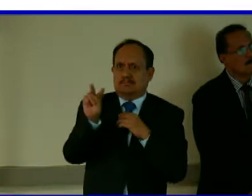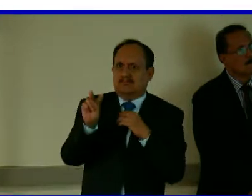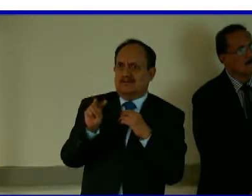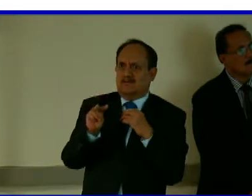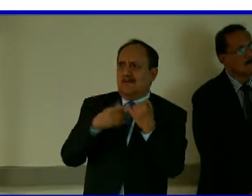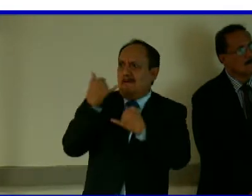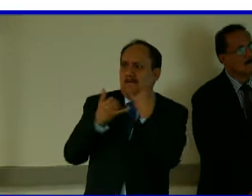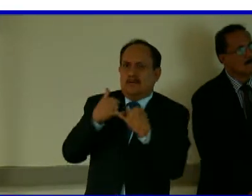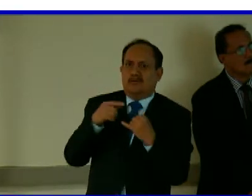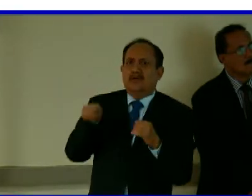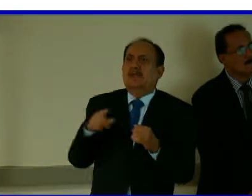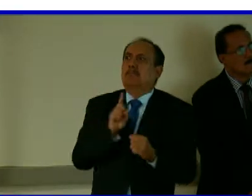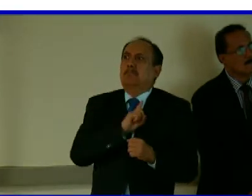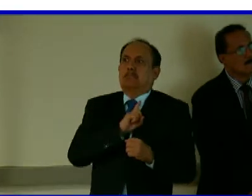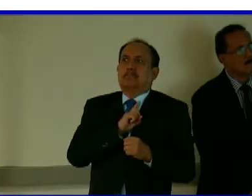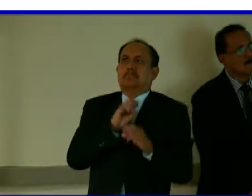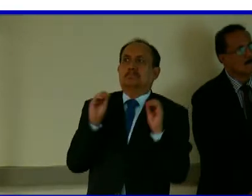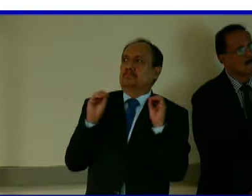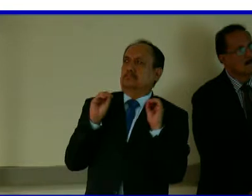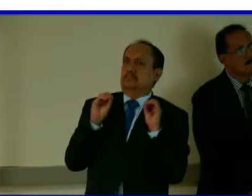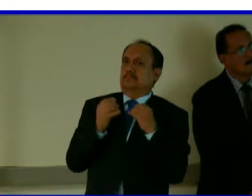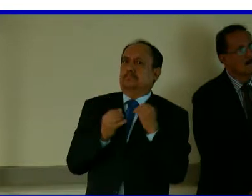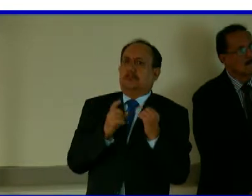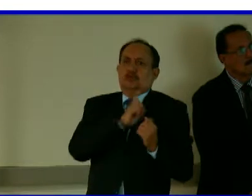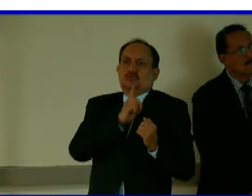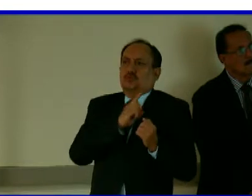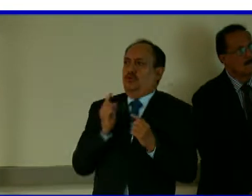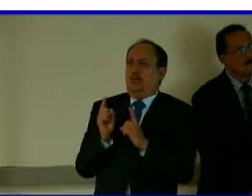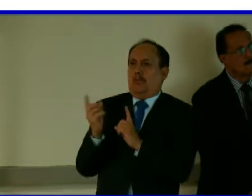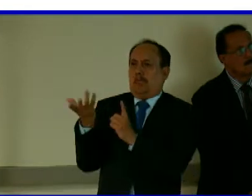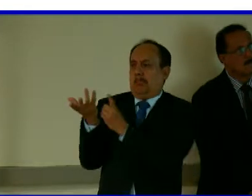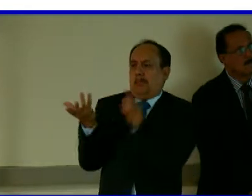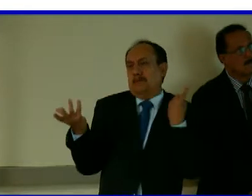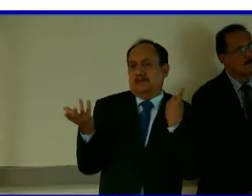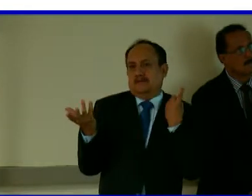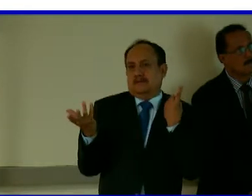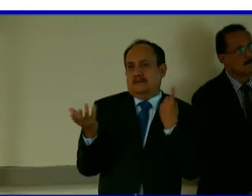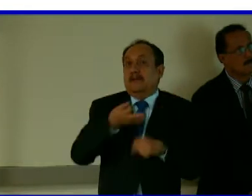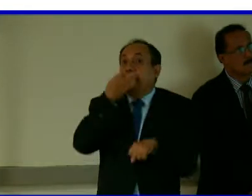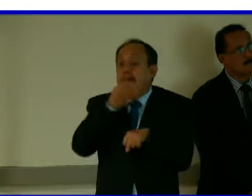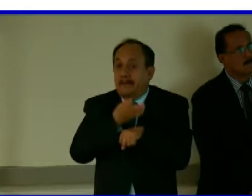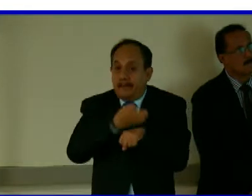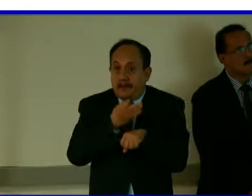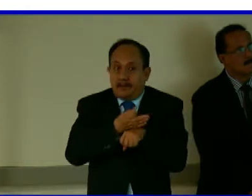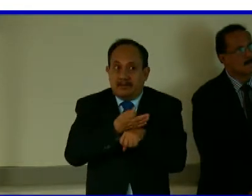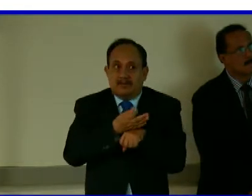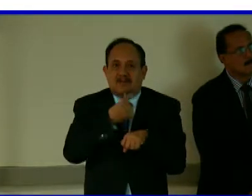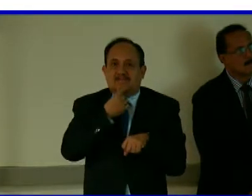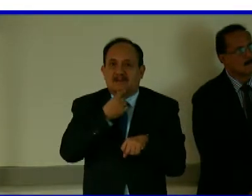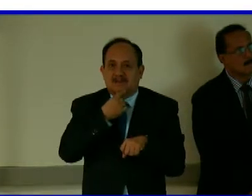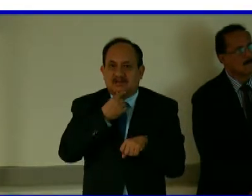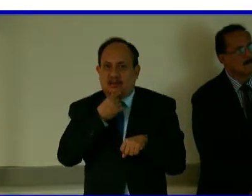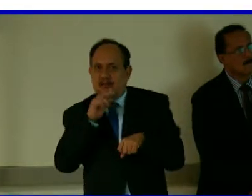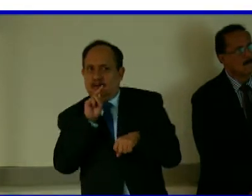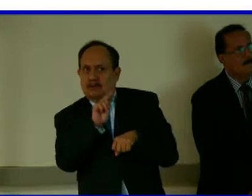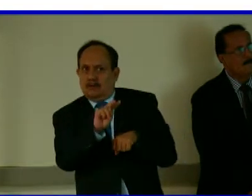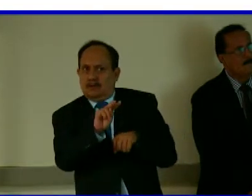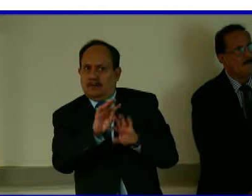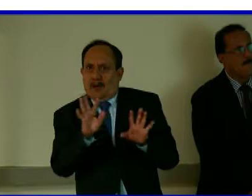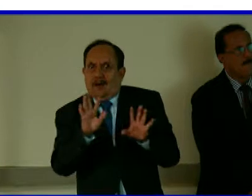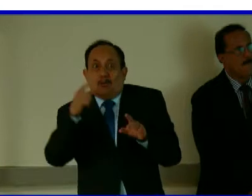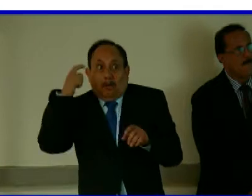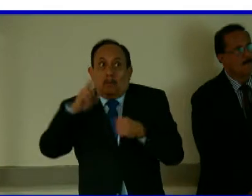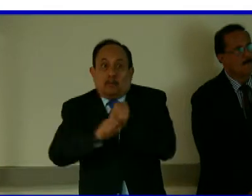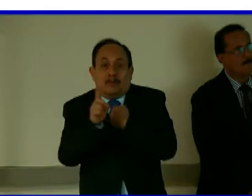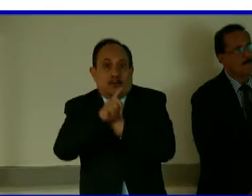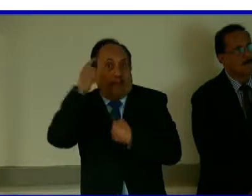juega con ellos. Se queda en la periferia. Hoy en día alguien hace algo así, es que se tiene que tener un trastorno del